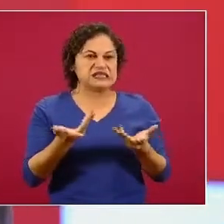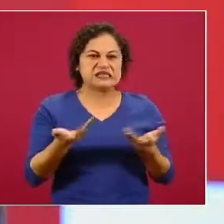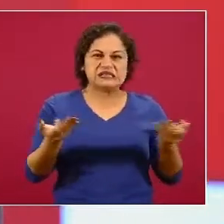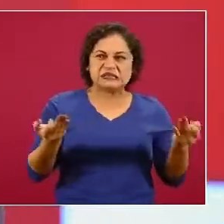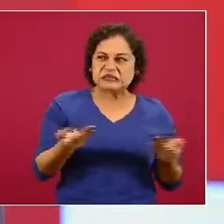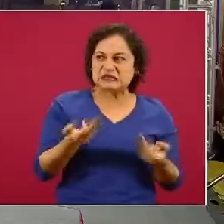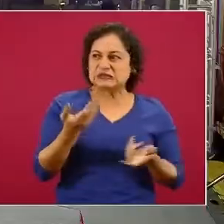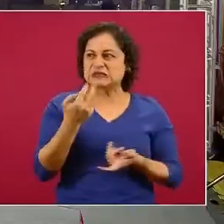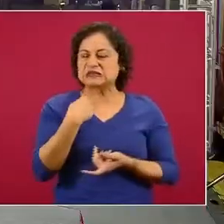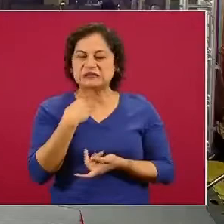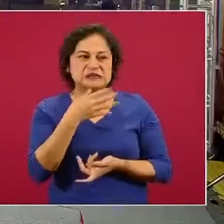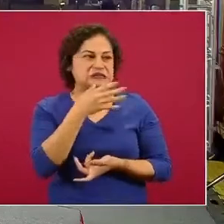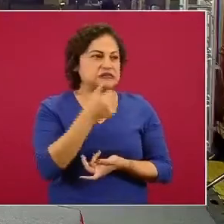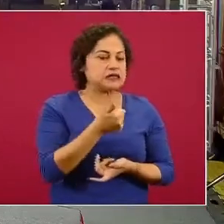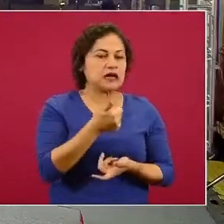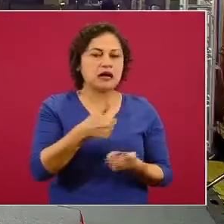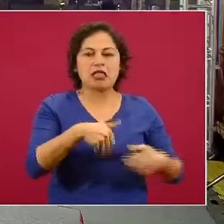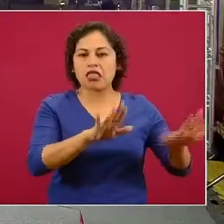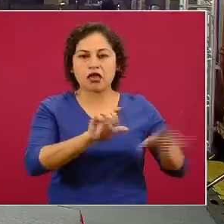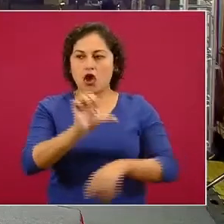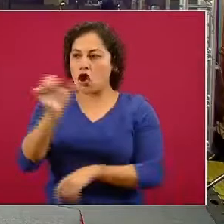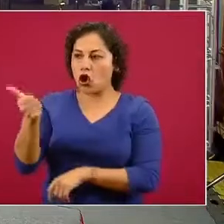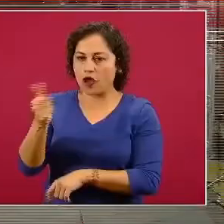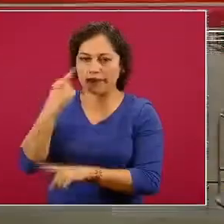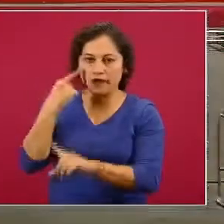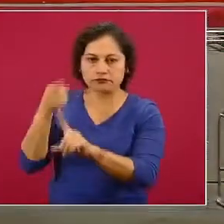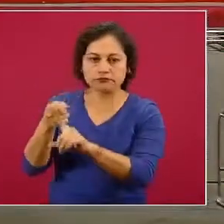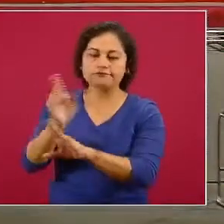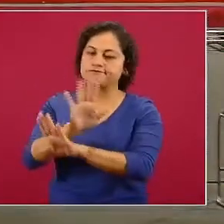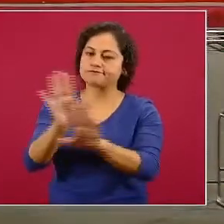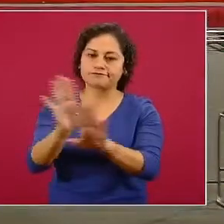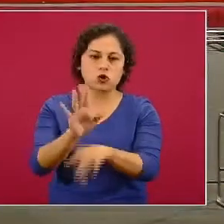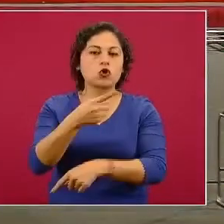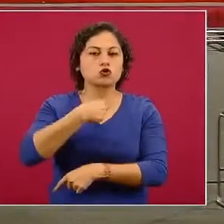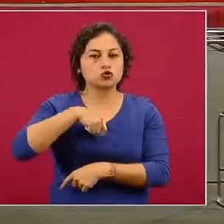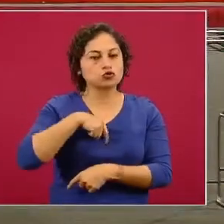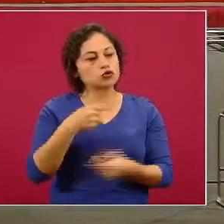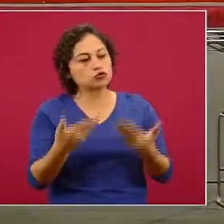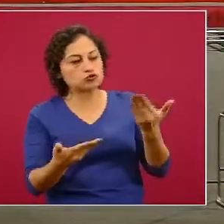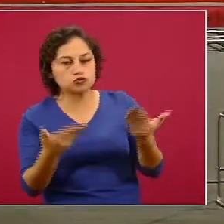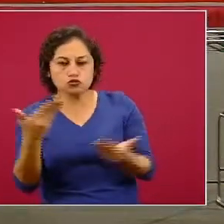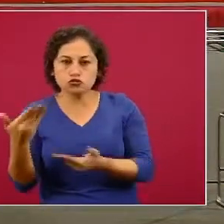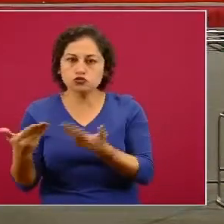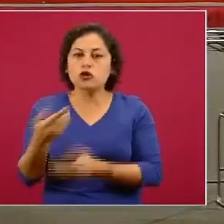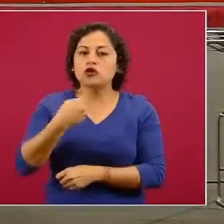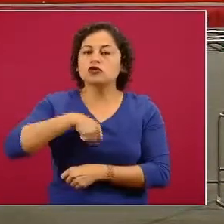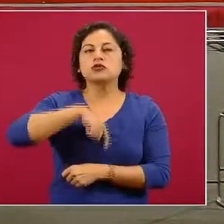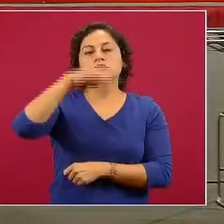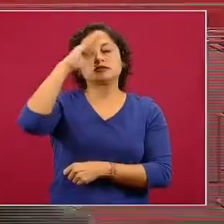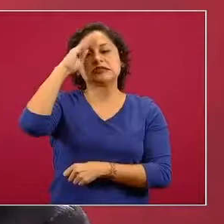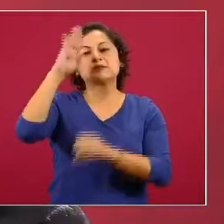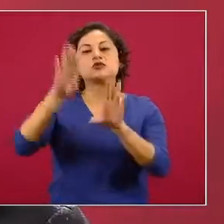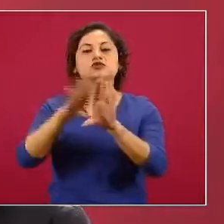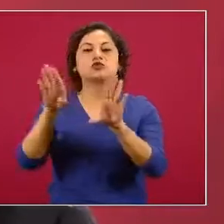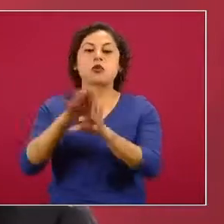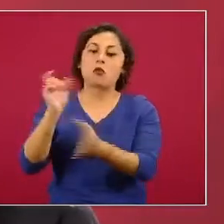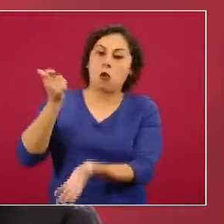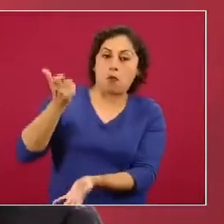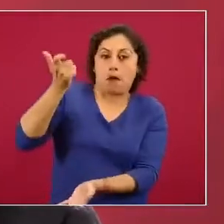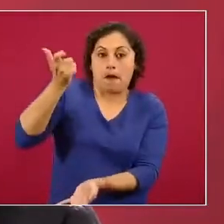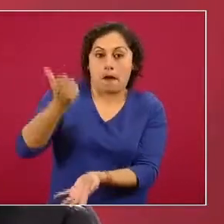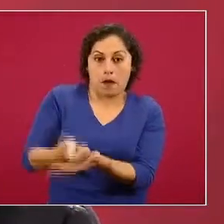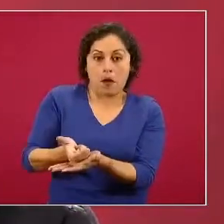Y lo que es procedente es buscar maneras de solucionarlo. La manera convencional es invertir en una red de frío, en este